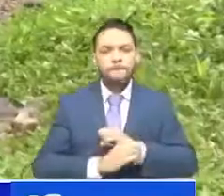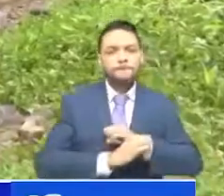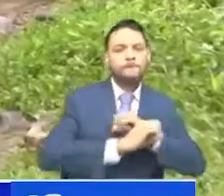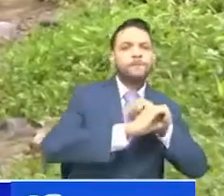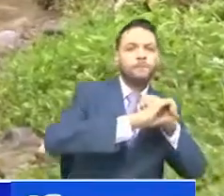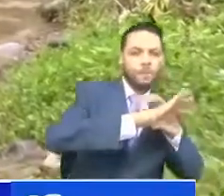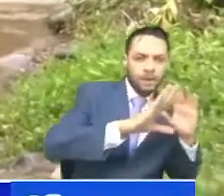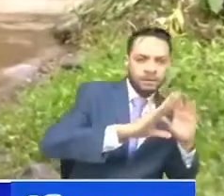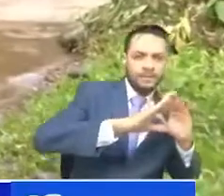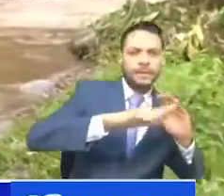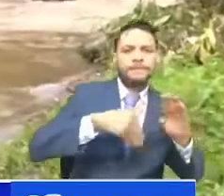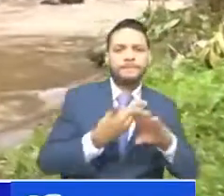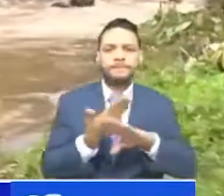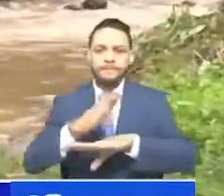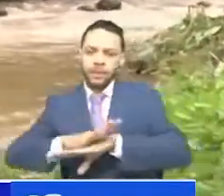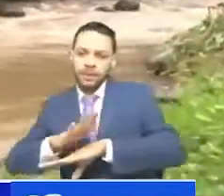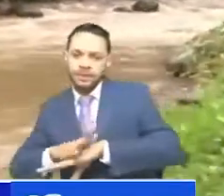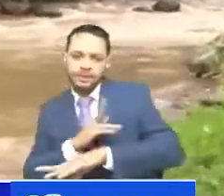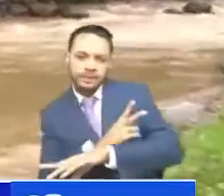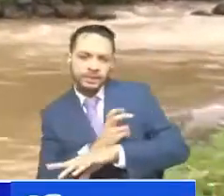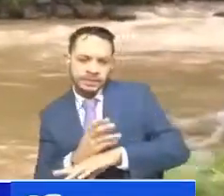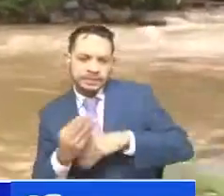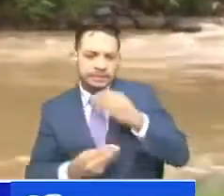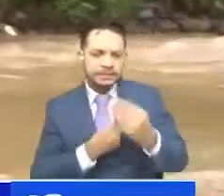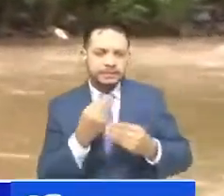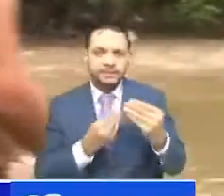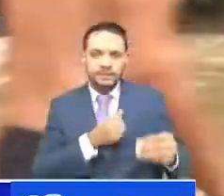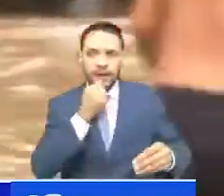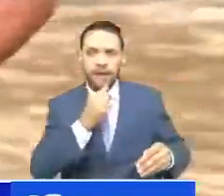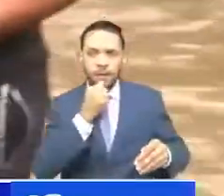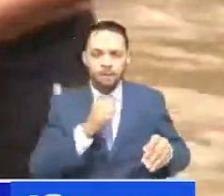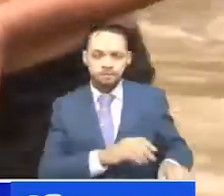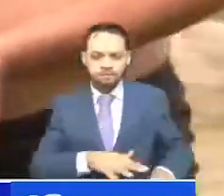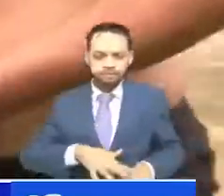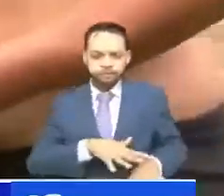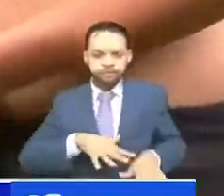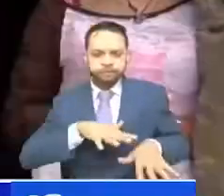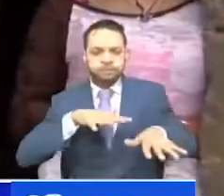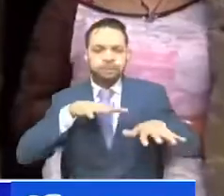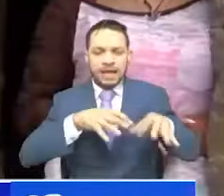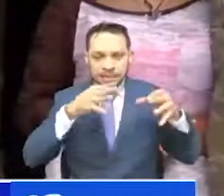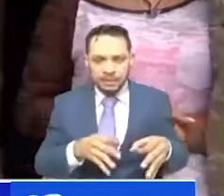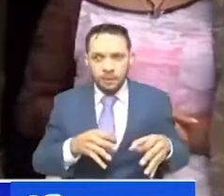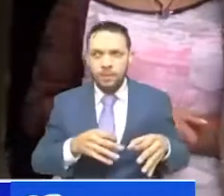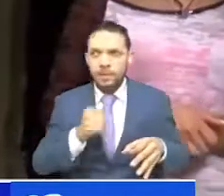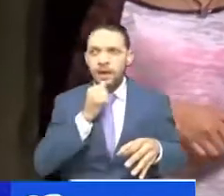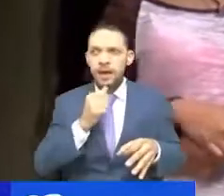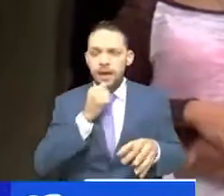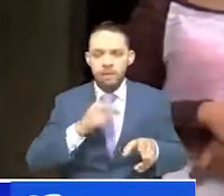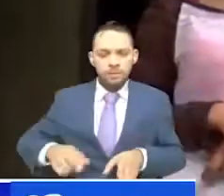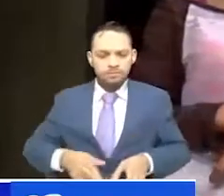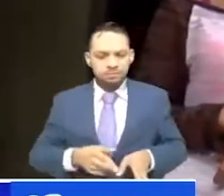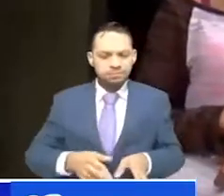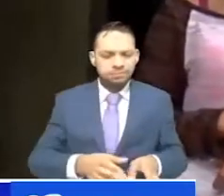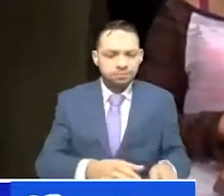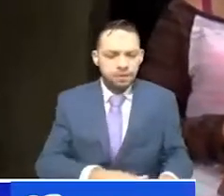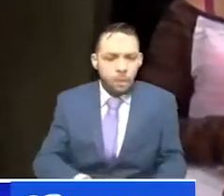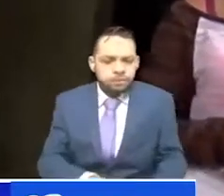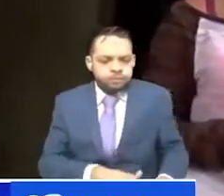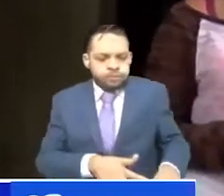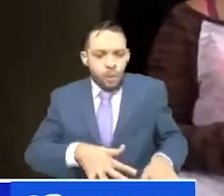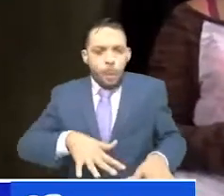mientras los habitantes del sector trataban de evitar una nueva inundación. Se nos entró el río hasta para acá. Todo eso se nos